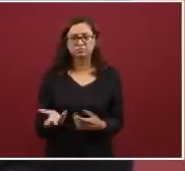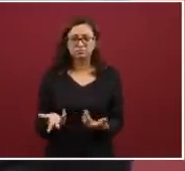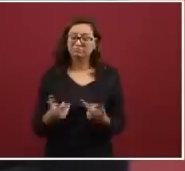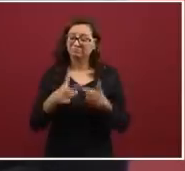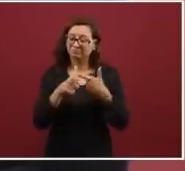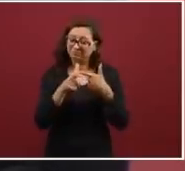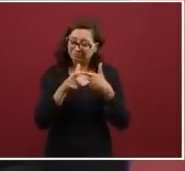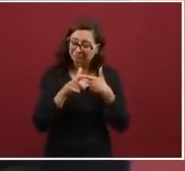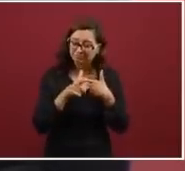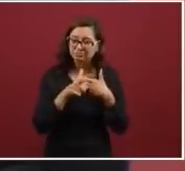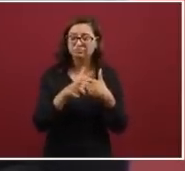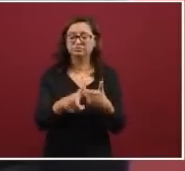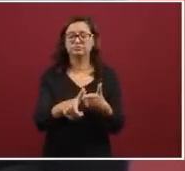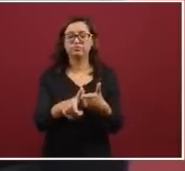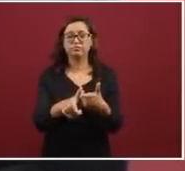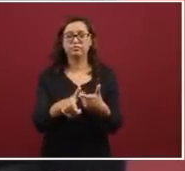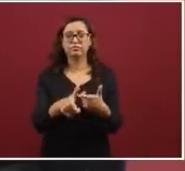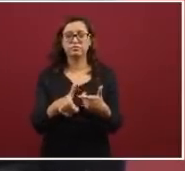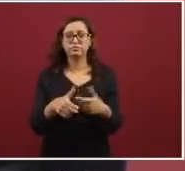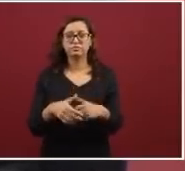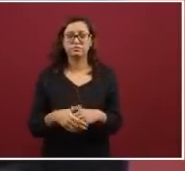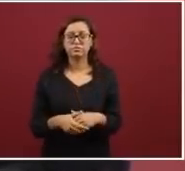Seguimos